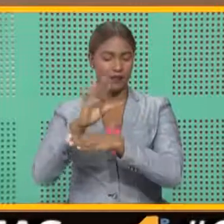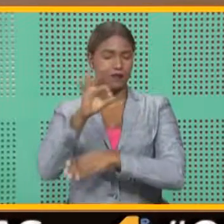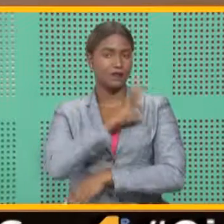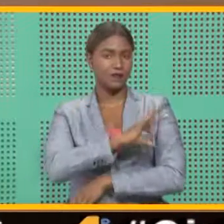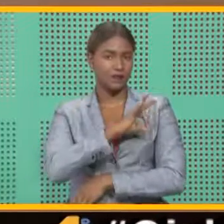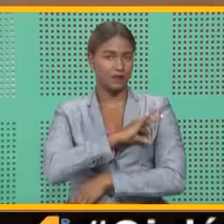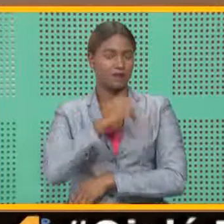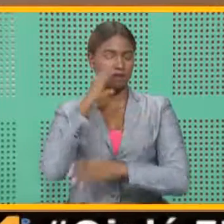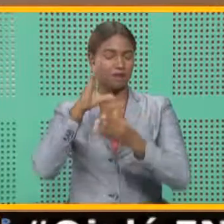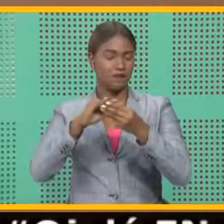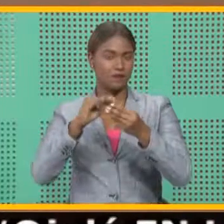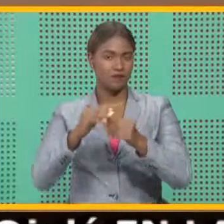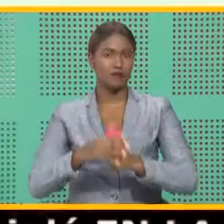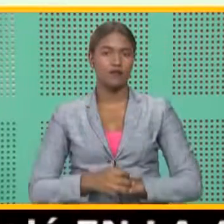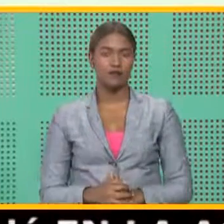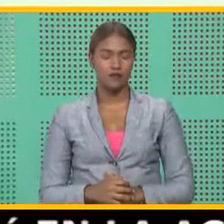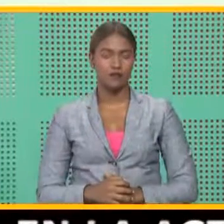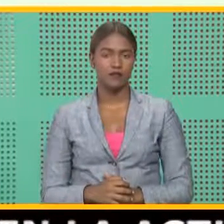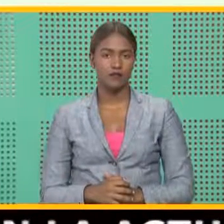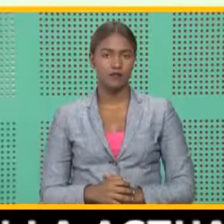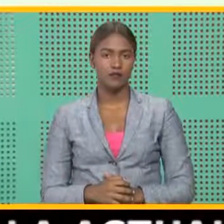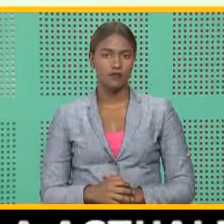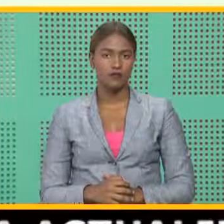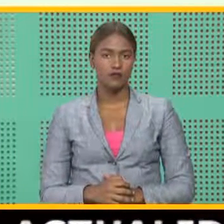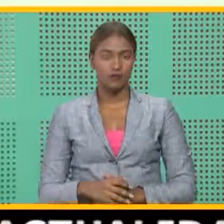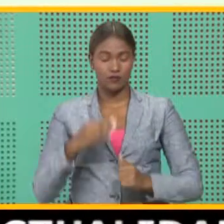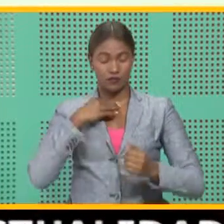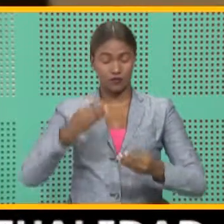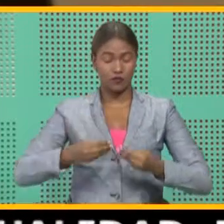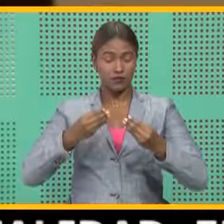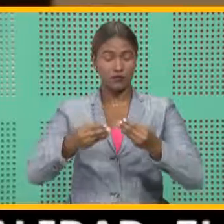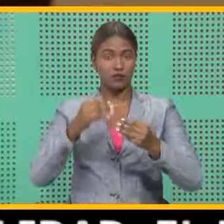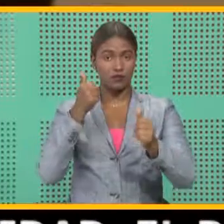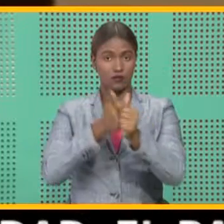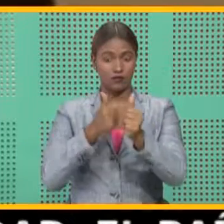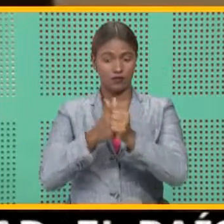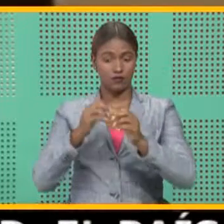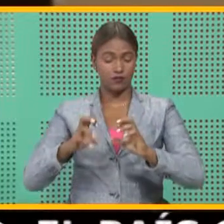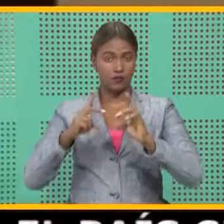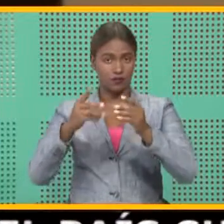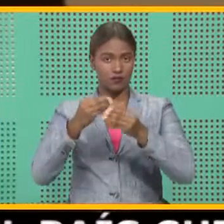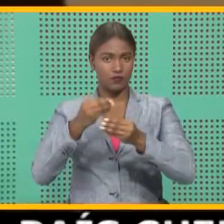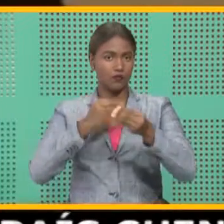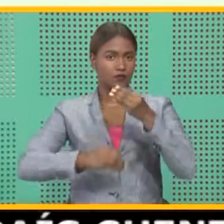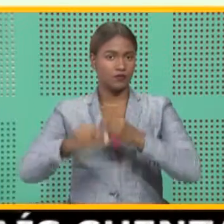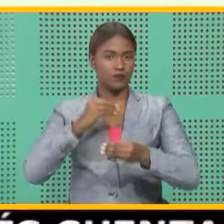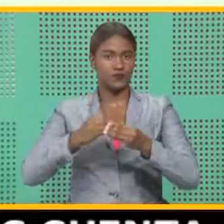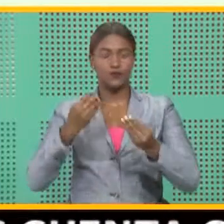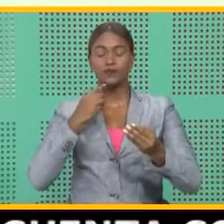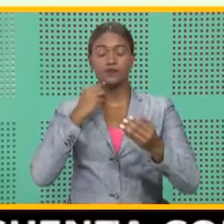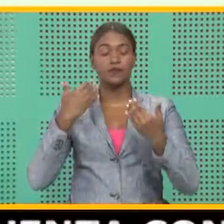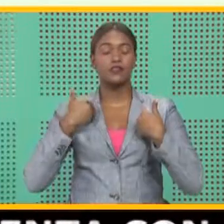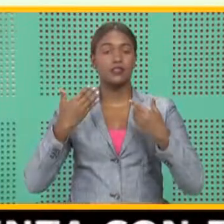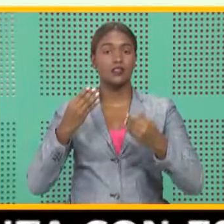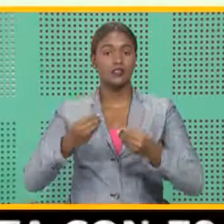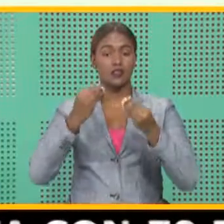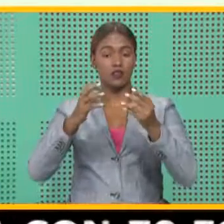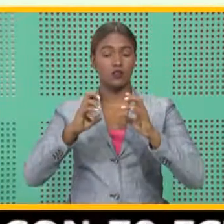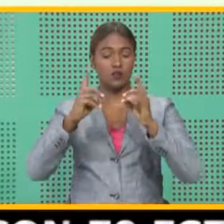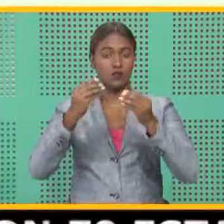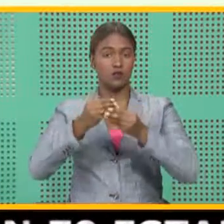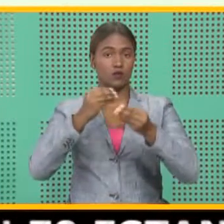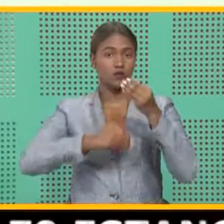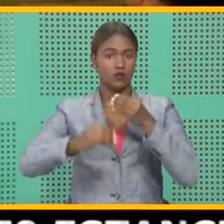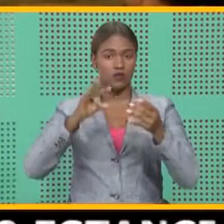beneficiadas. Detallamos. Ellos, al recibir esa educación financiera, que es una educación financiera